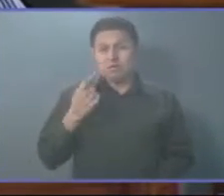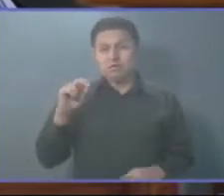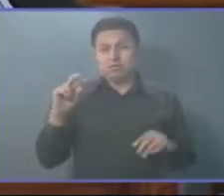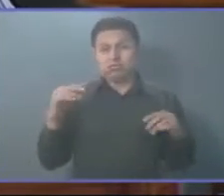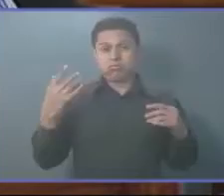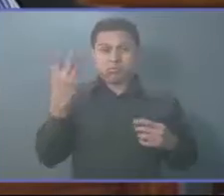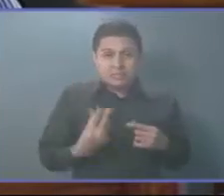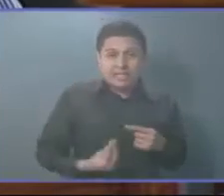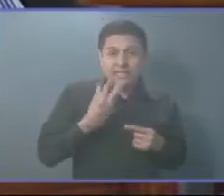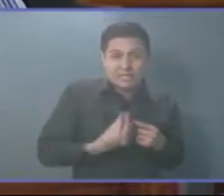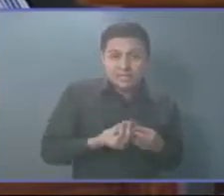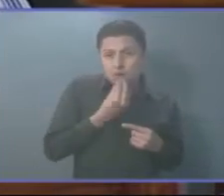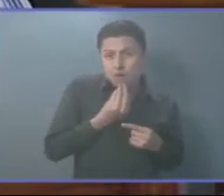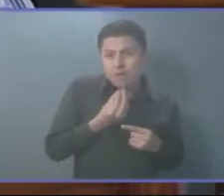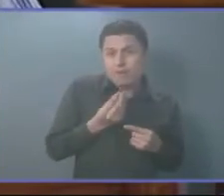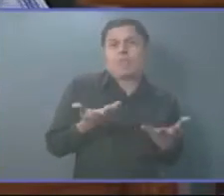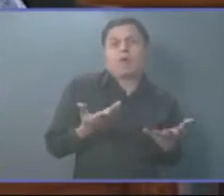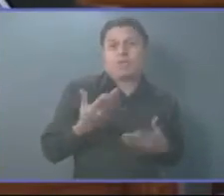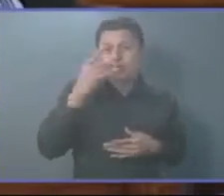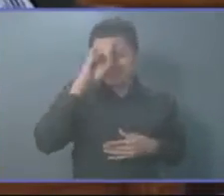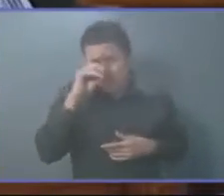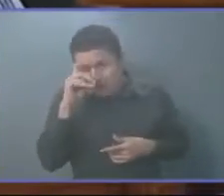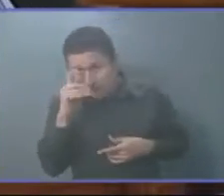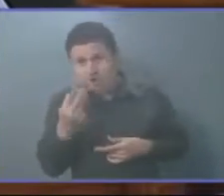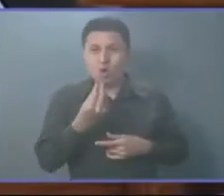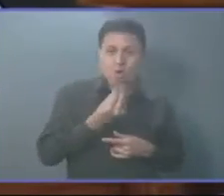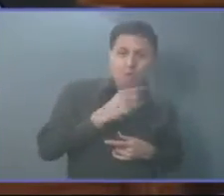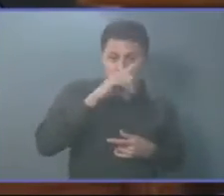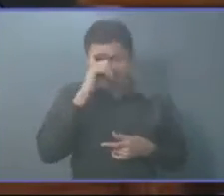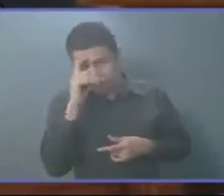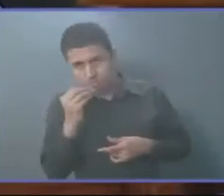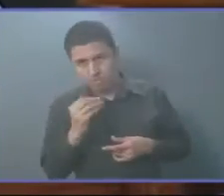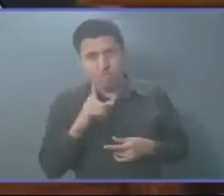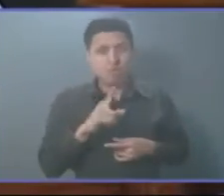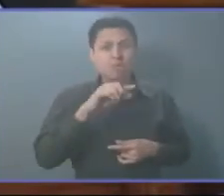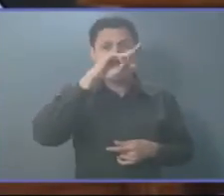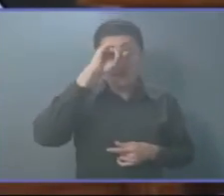que realiza a diario. Se cerraron en el tema